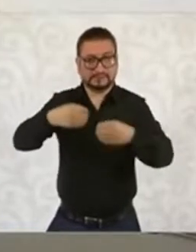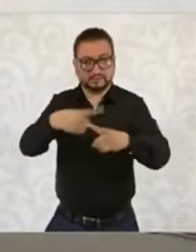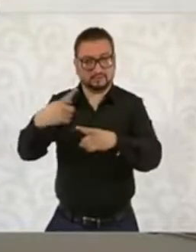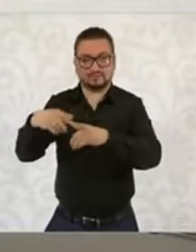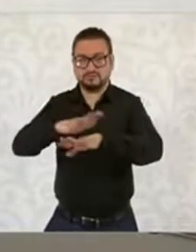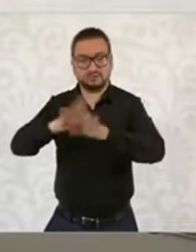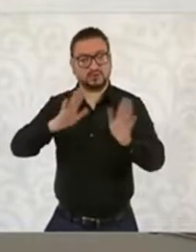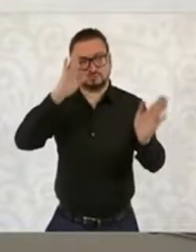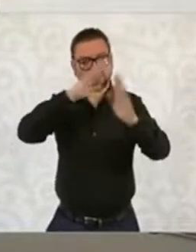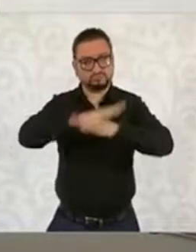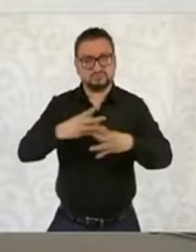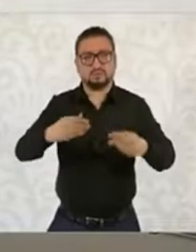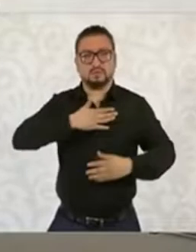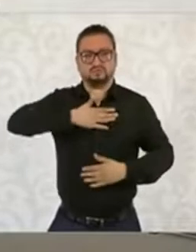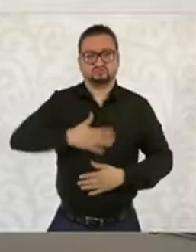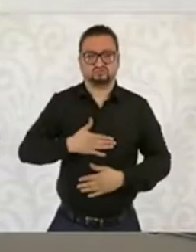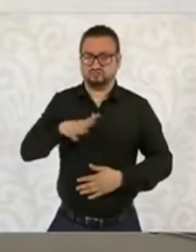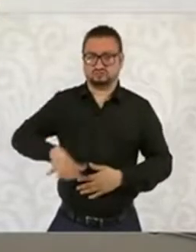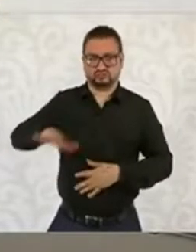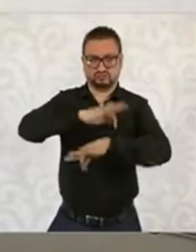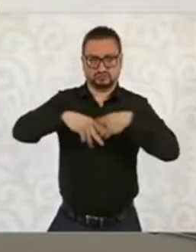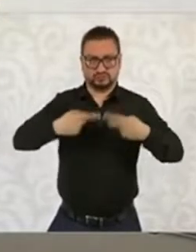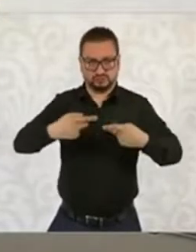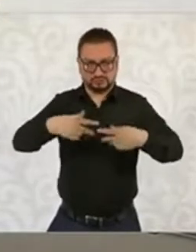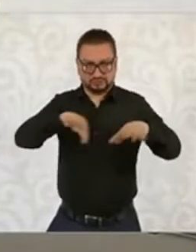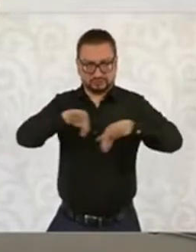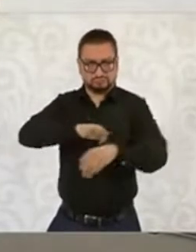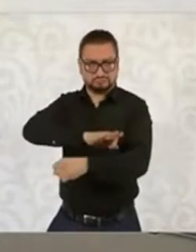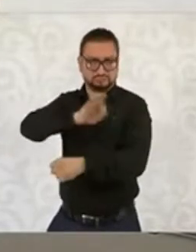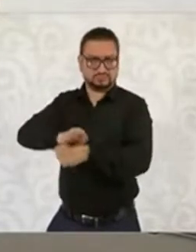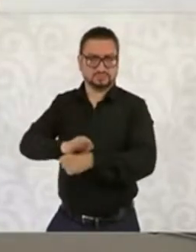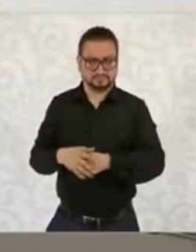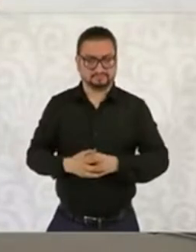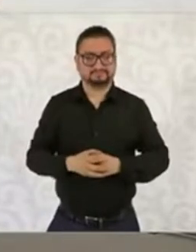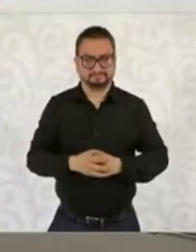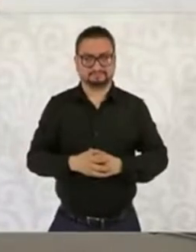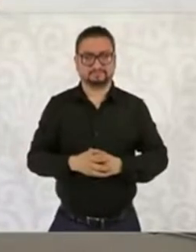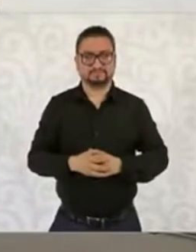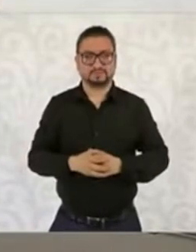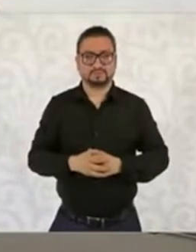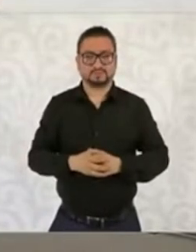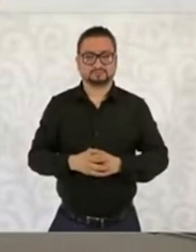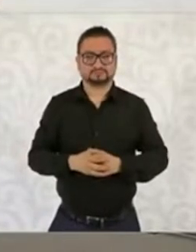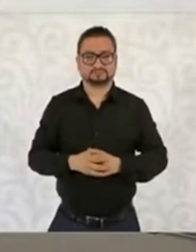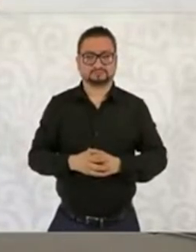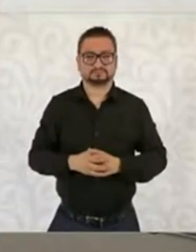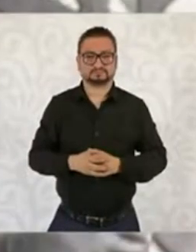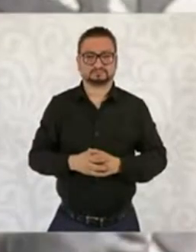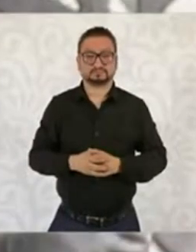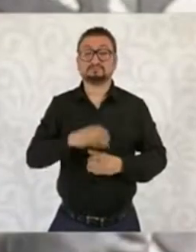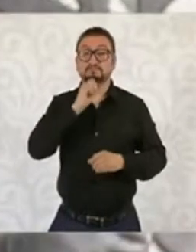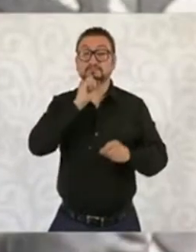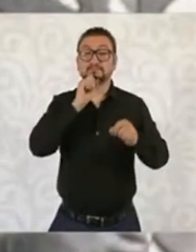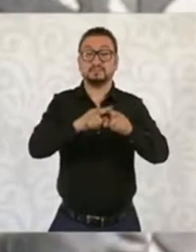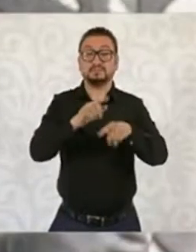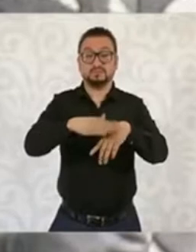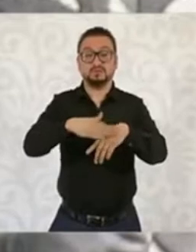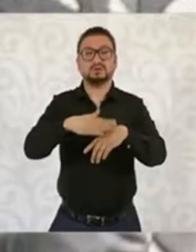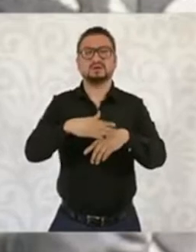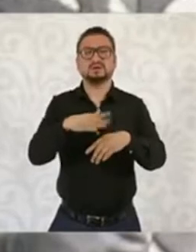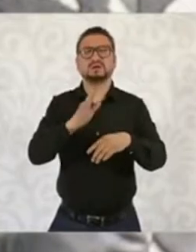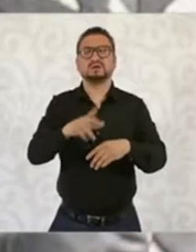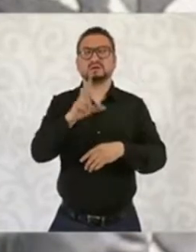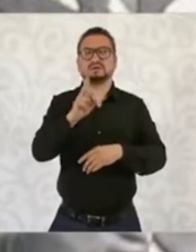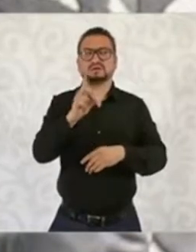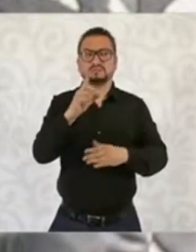la consecución de justicia para las y los trabajadores cuando sea así el caso. También comentar que se legitimaron cerca de